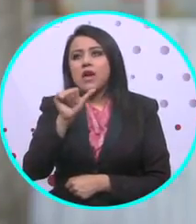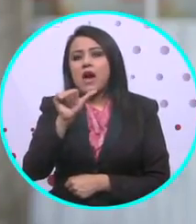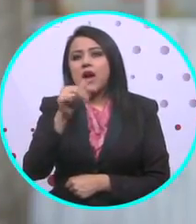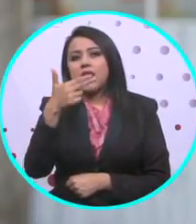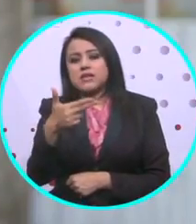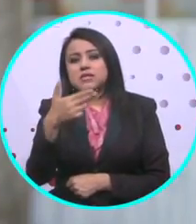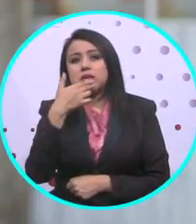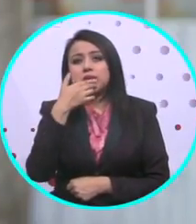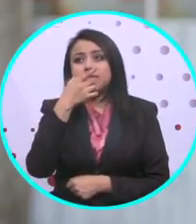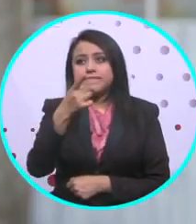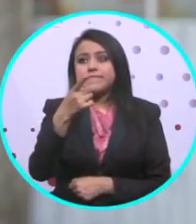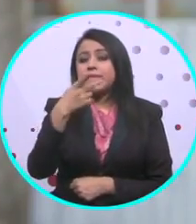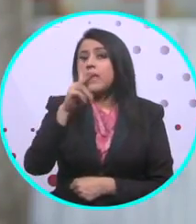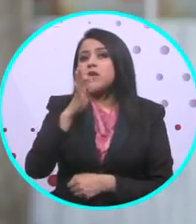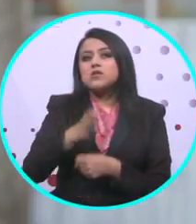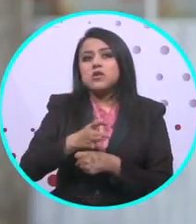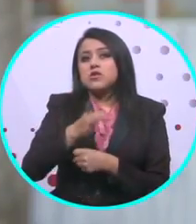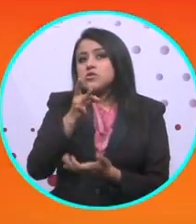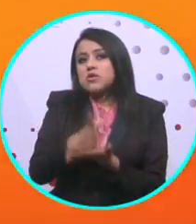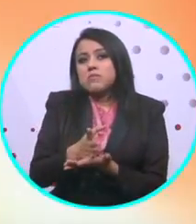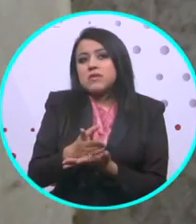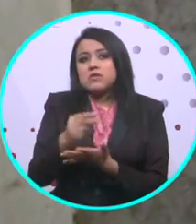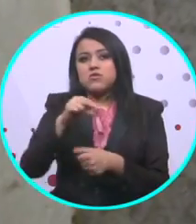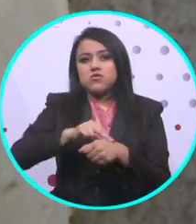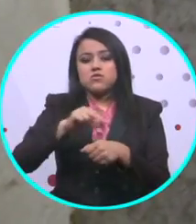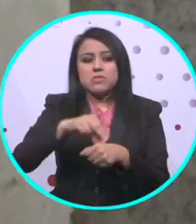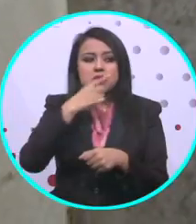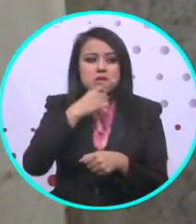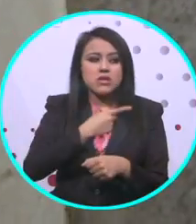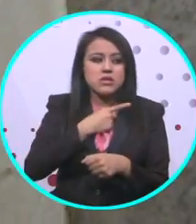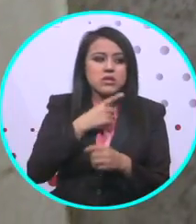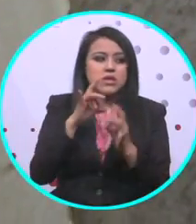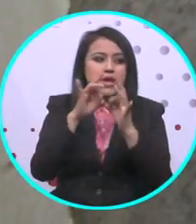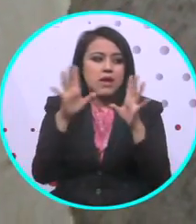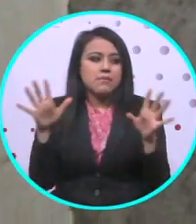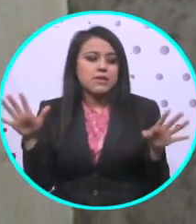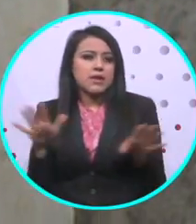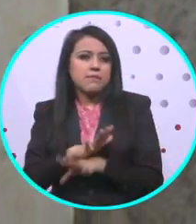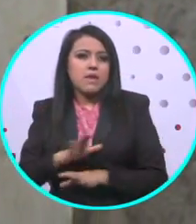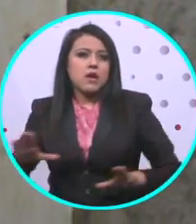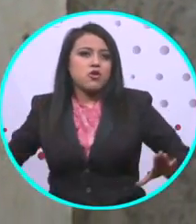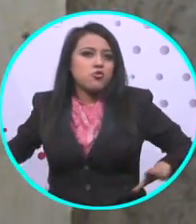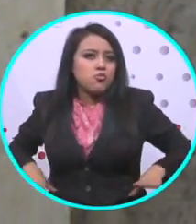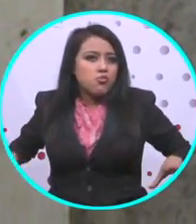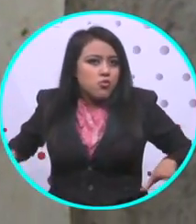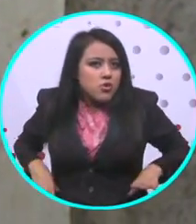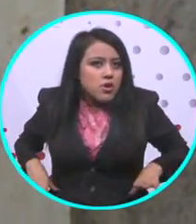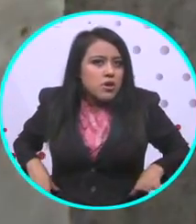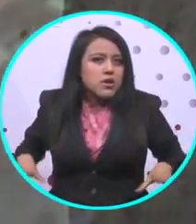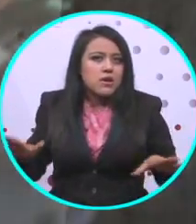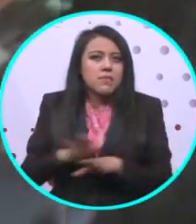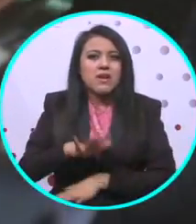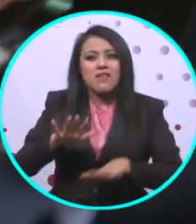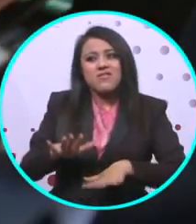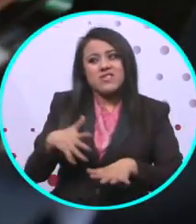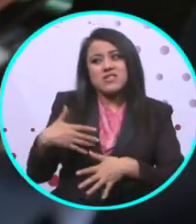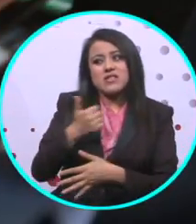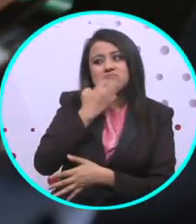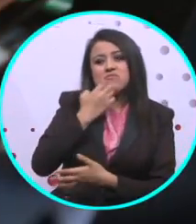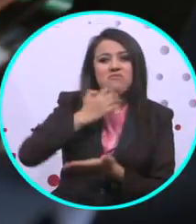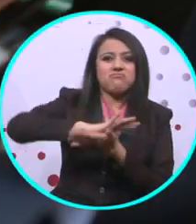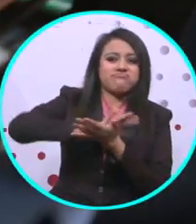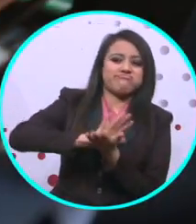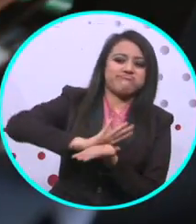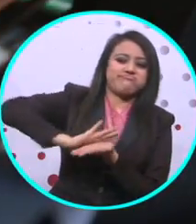Hasta el momento nada más eso es lo que me han dicho los doctores. Debido a los repentinos cambios en su comportamiento, ha padecido discriminación y no le han brindado